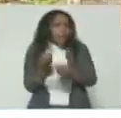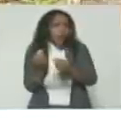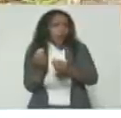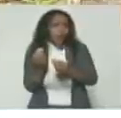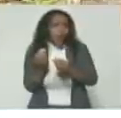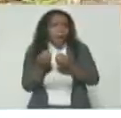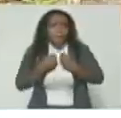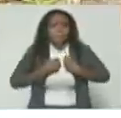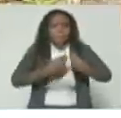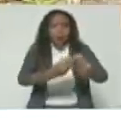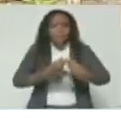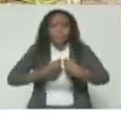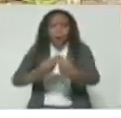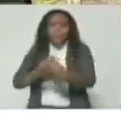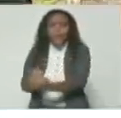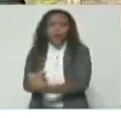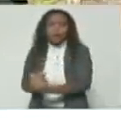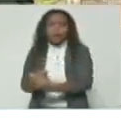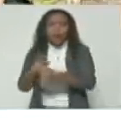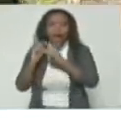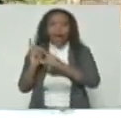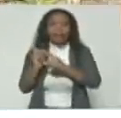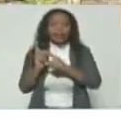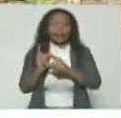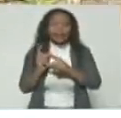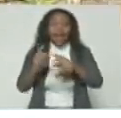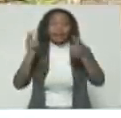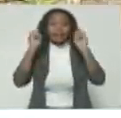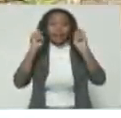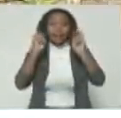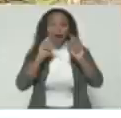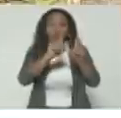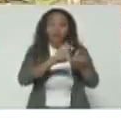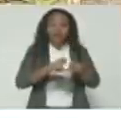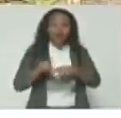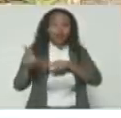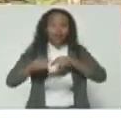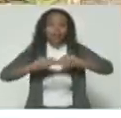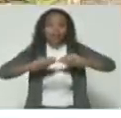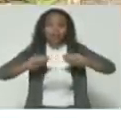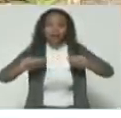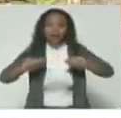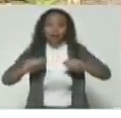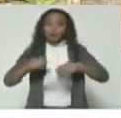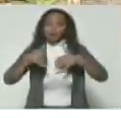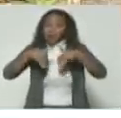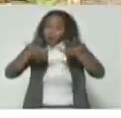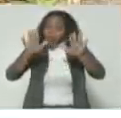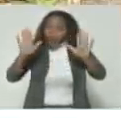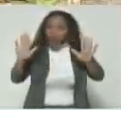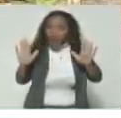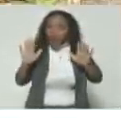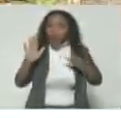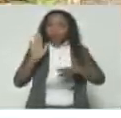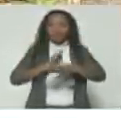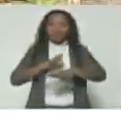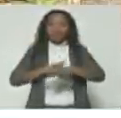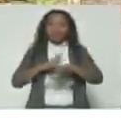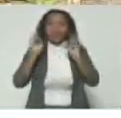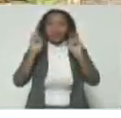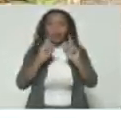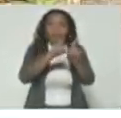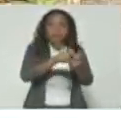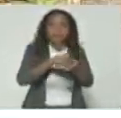se ha distribuido esta vocación agrícola para estas tierras, y por supuesto la parte agrícola